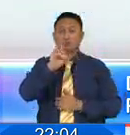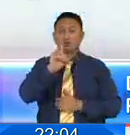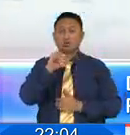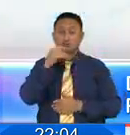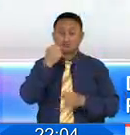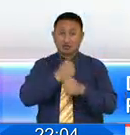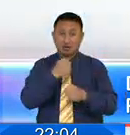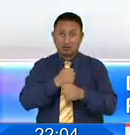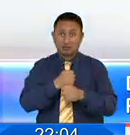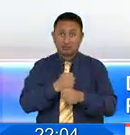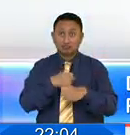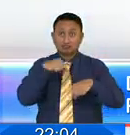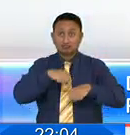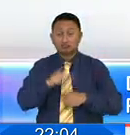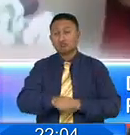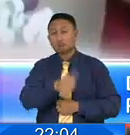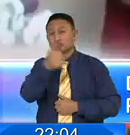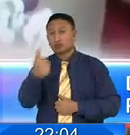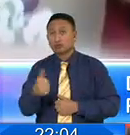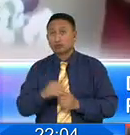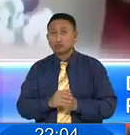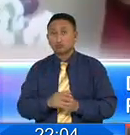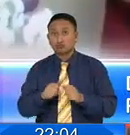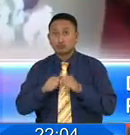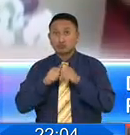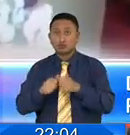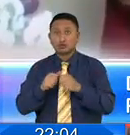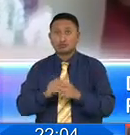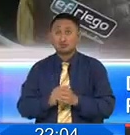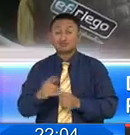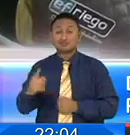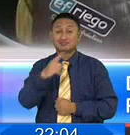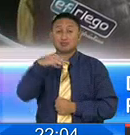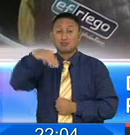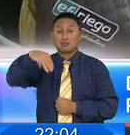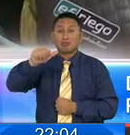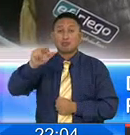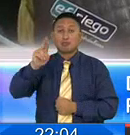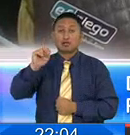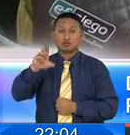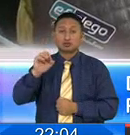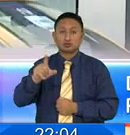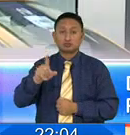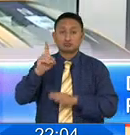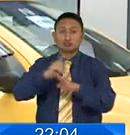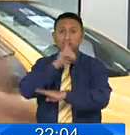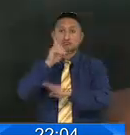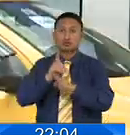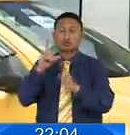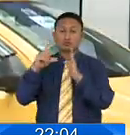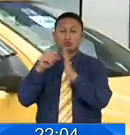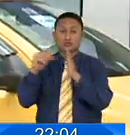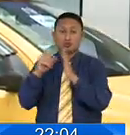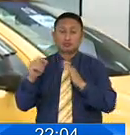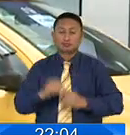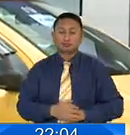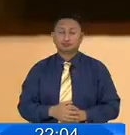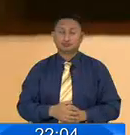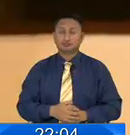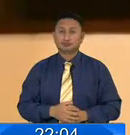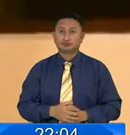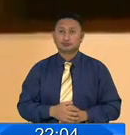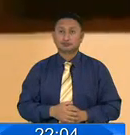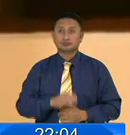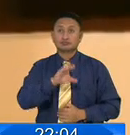Desarrollo. Por otro lado, se ratificó a Marisol Andrade como directora del Servicio de Rentas Internas de SRI, y